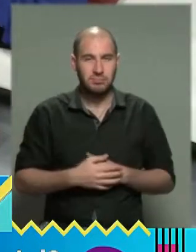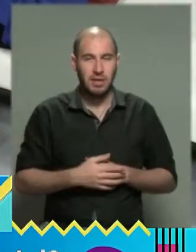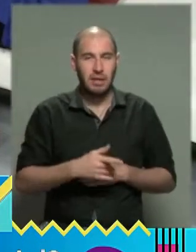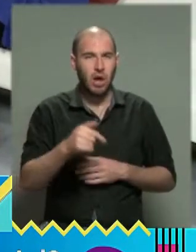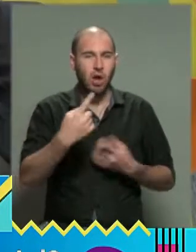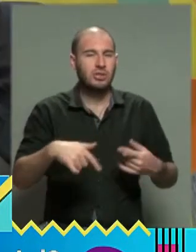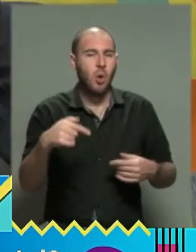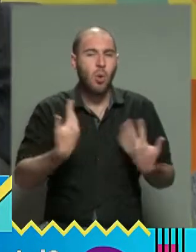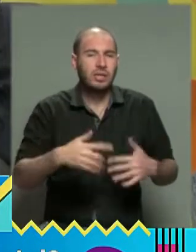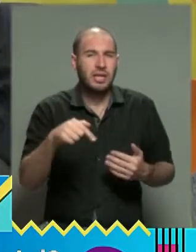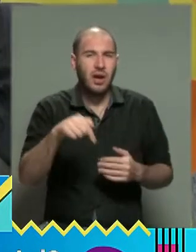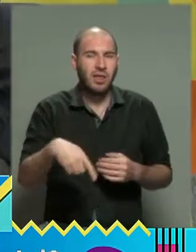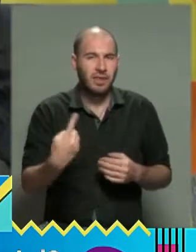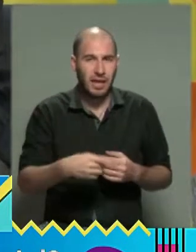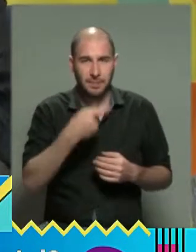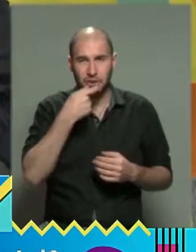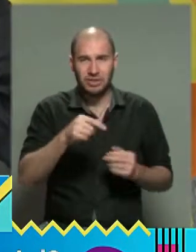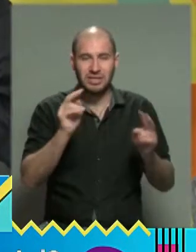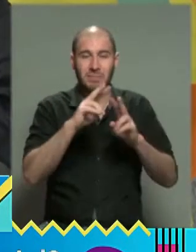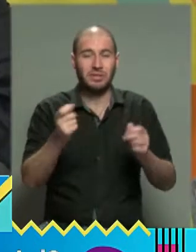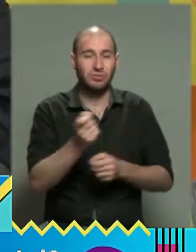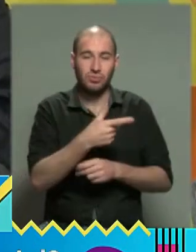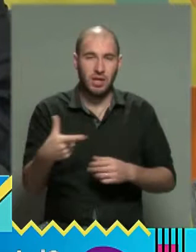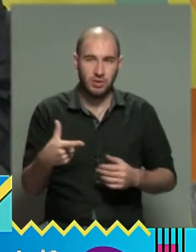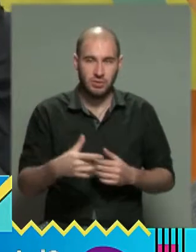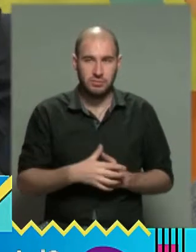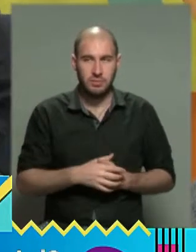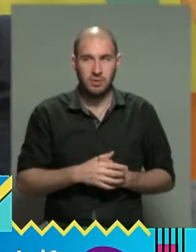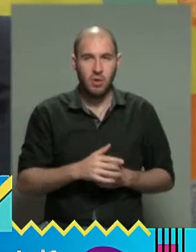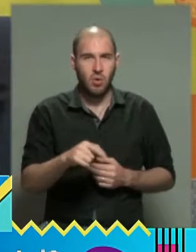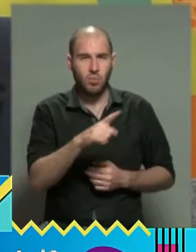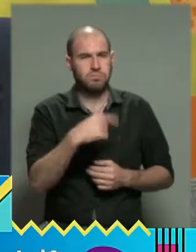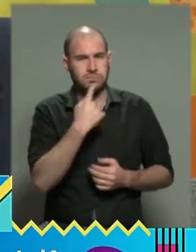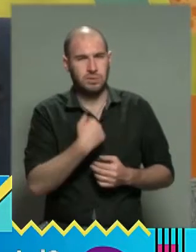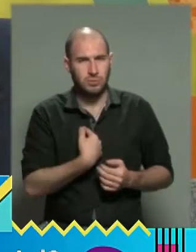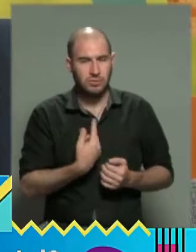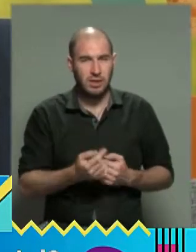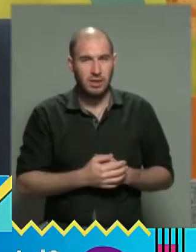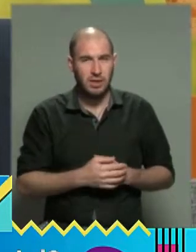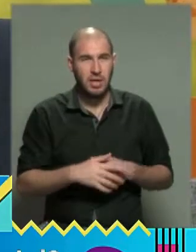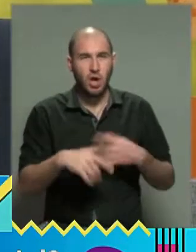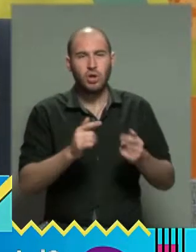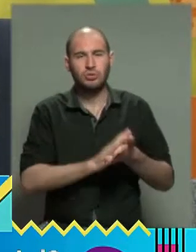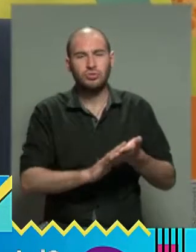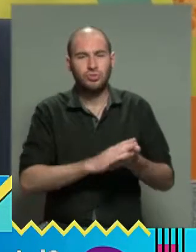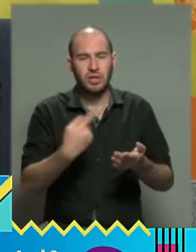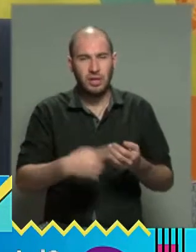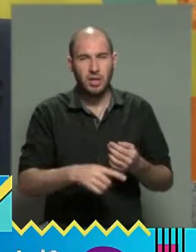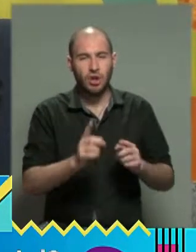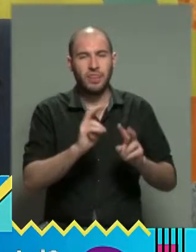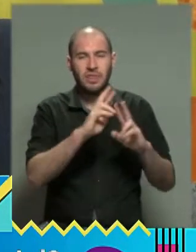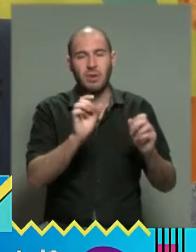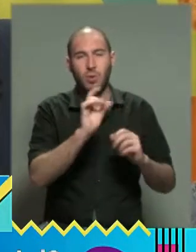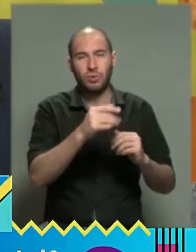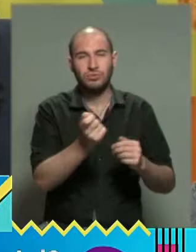que lo urgente hoy en Mendoza es el tema salarial, digamos, ¿no? Si ustedes me dicen qué se tiene que resolver, y no es una cuestión